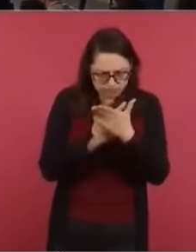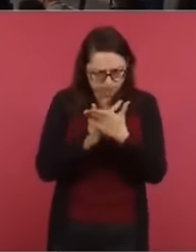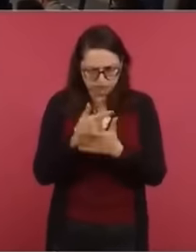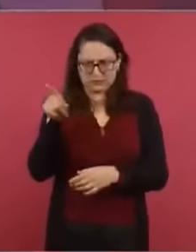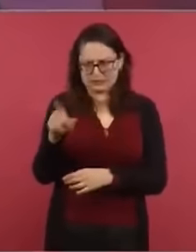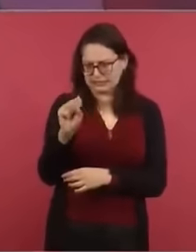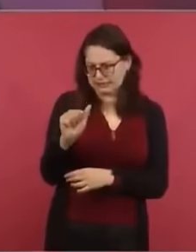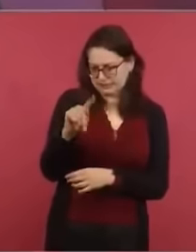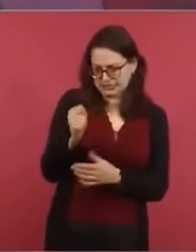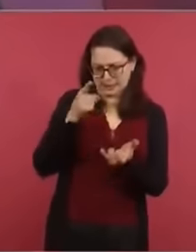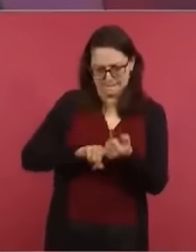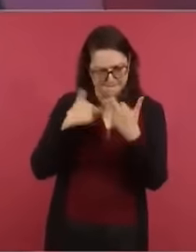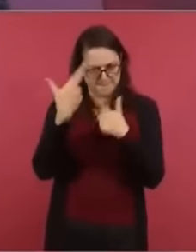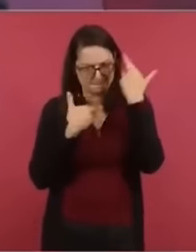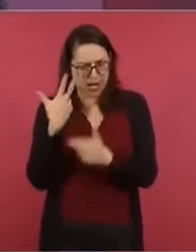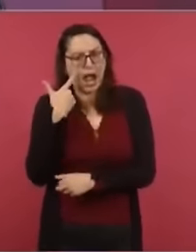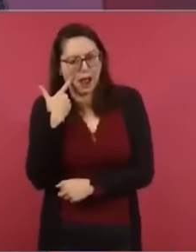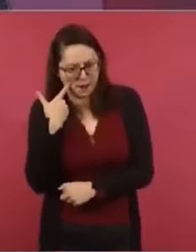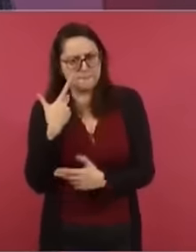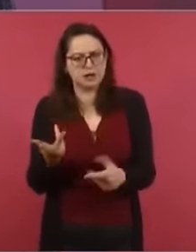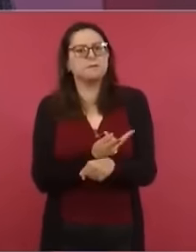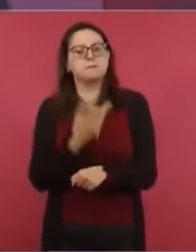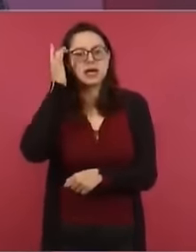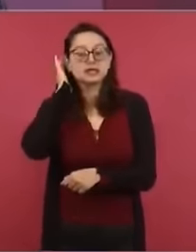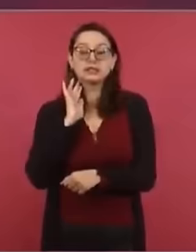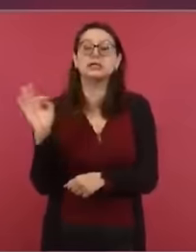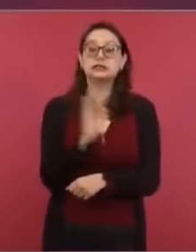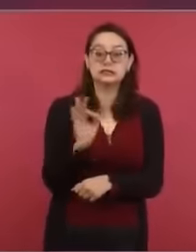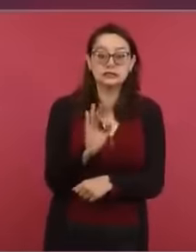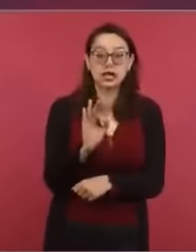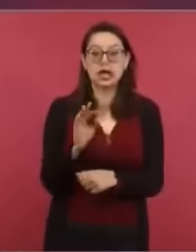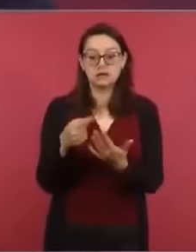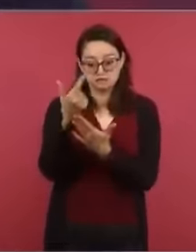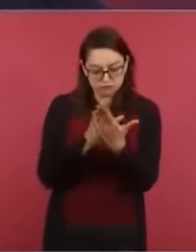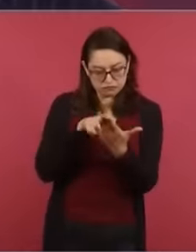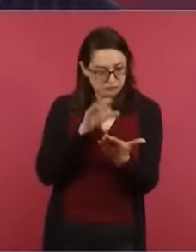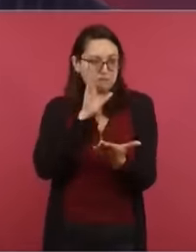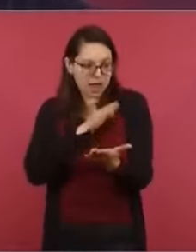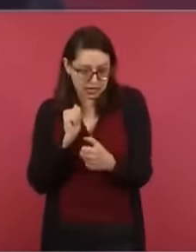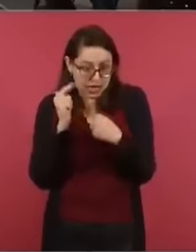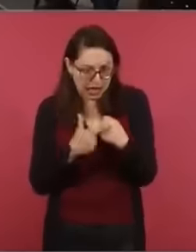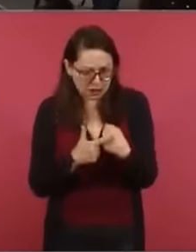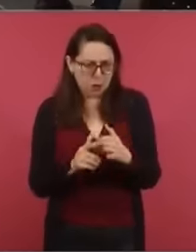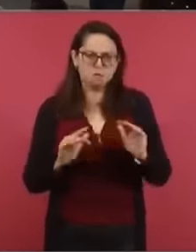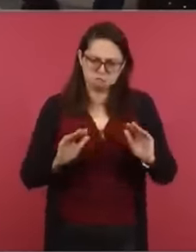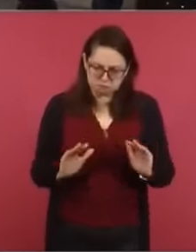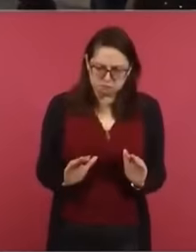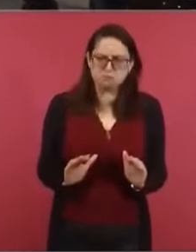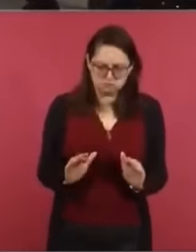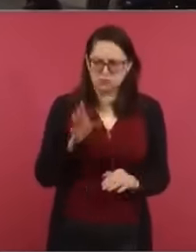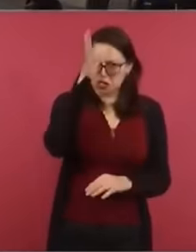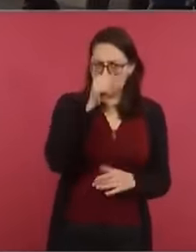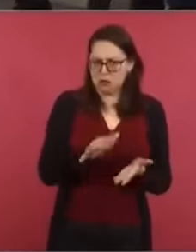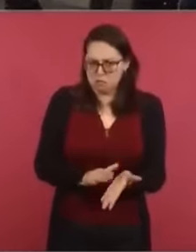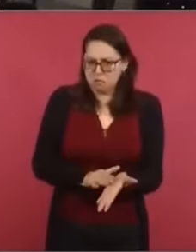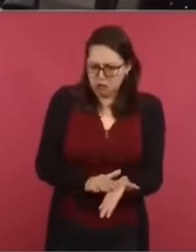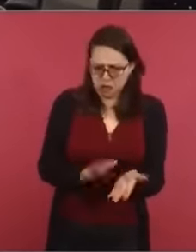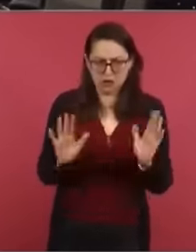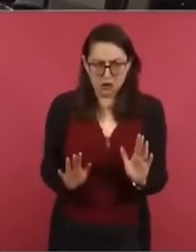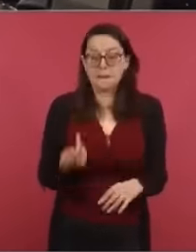el SAT para que todo aquello que no se justifique, como una especie de auditoría,